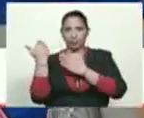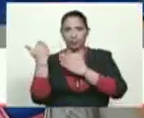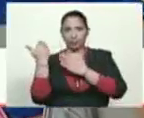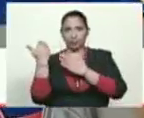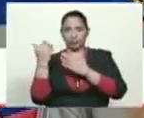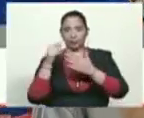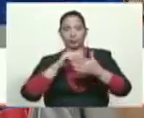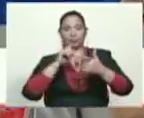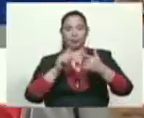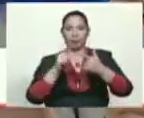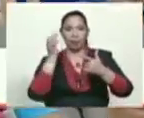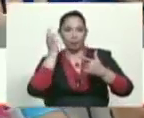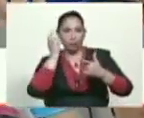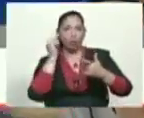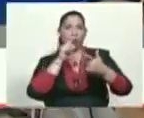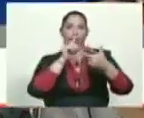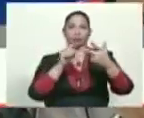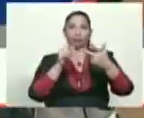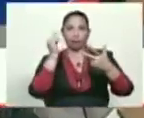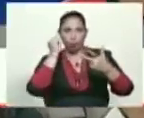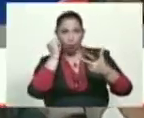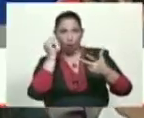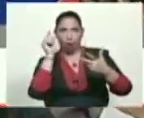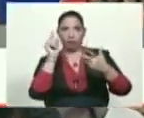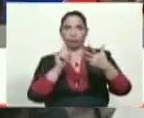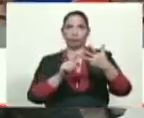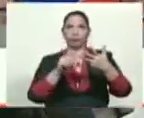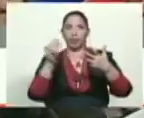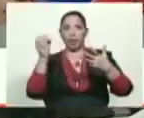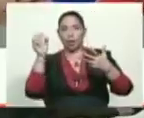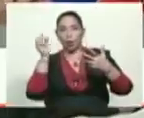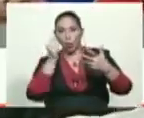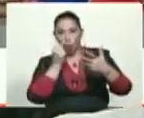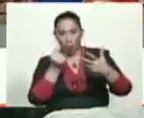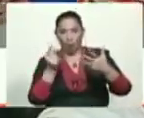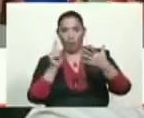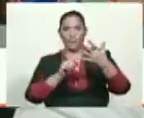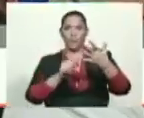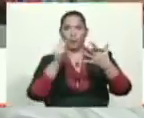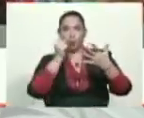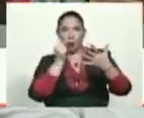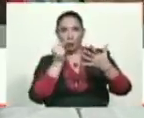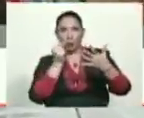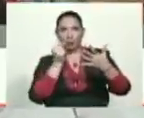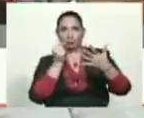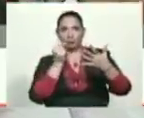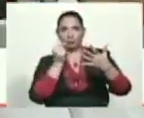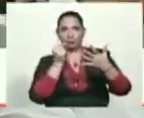de cimara ponte eric martínez alejandro rodríguez bienvenido